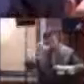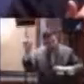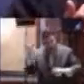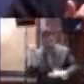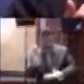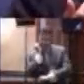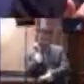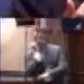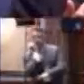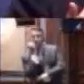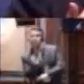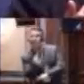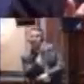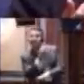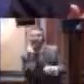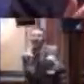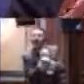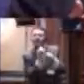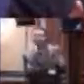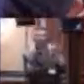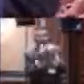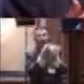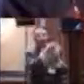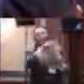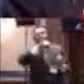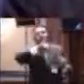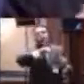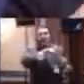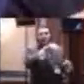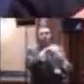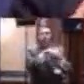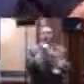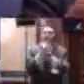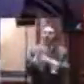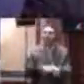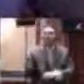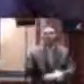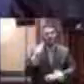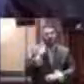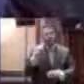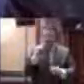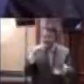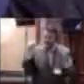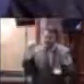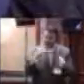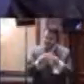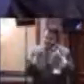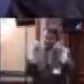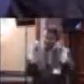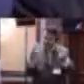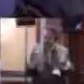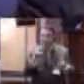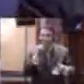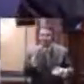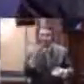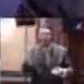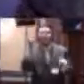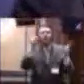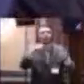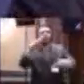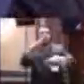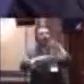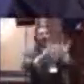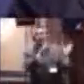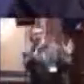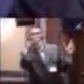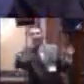Y yo termino diciendo, para que no generemos después desilusión sobre la democracia, no